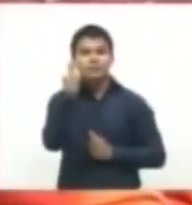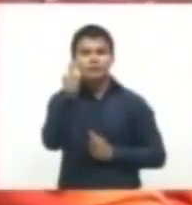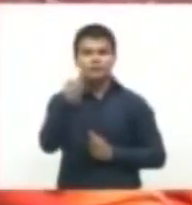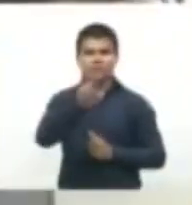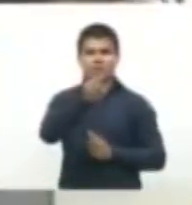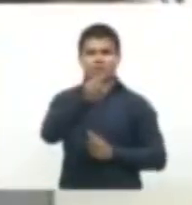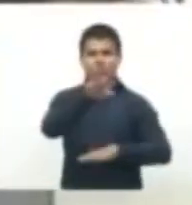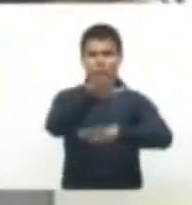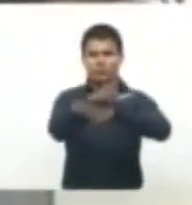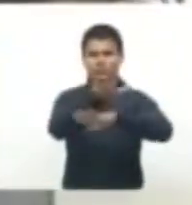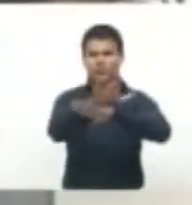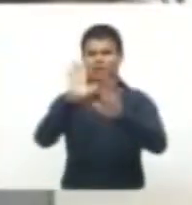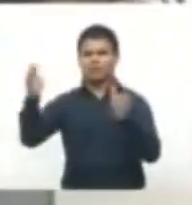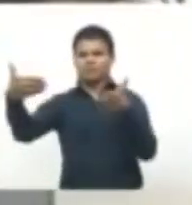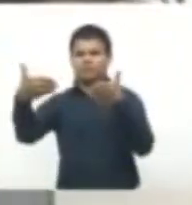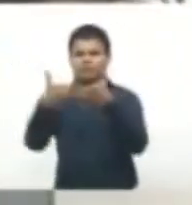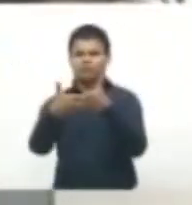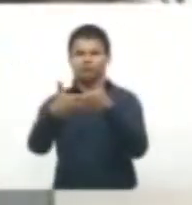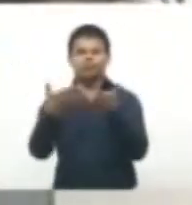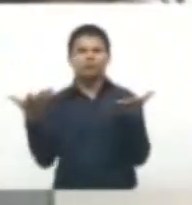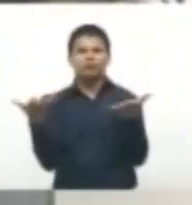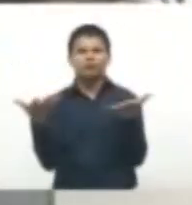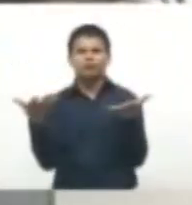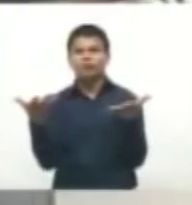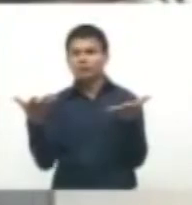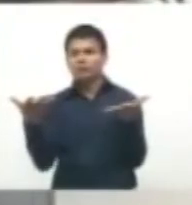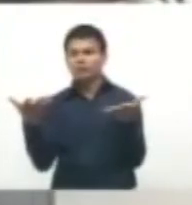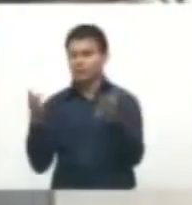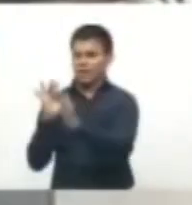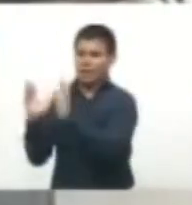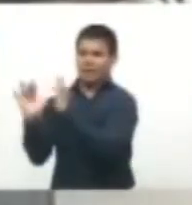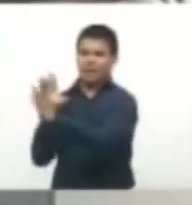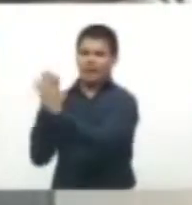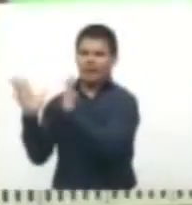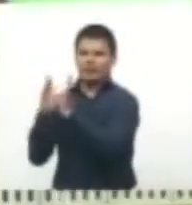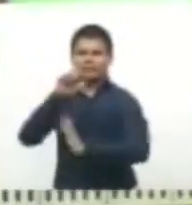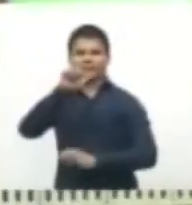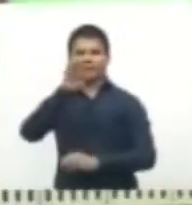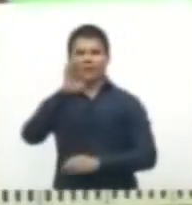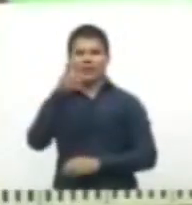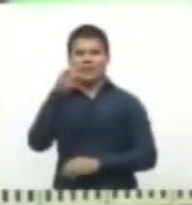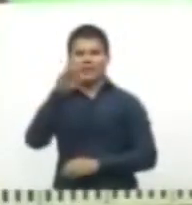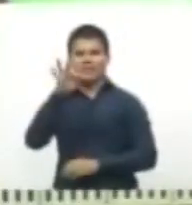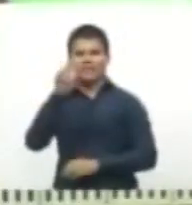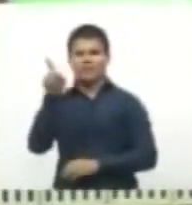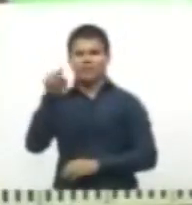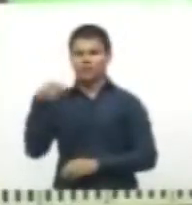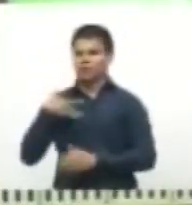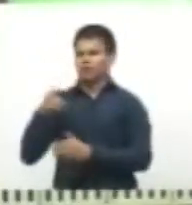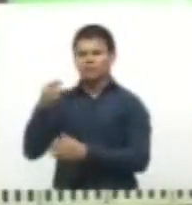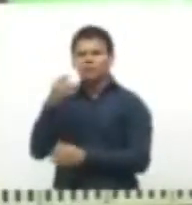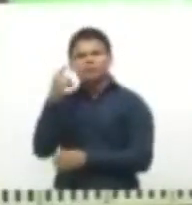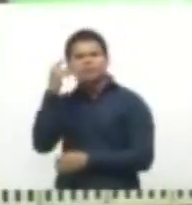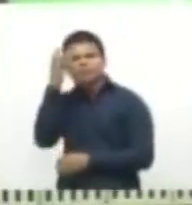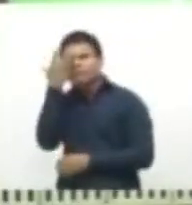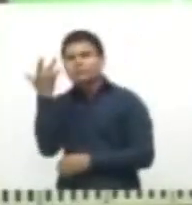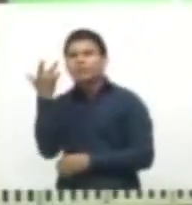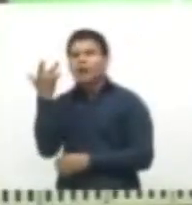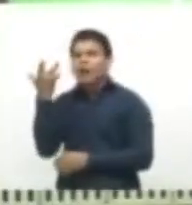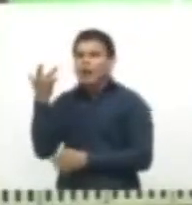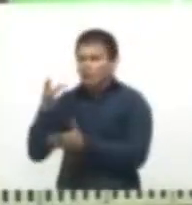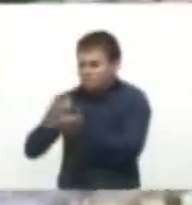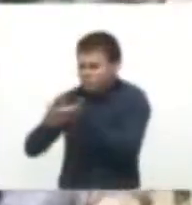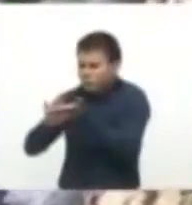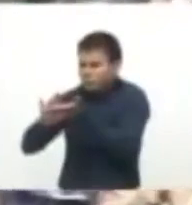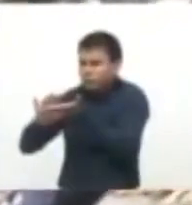de la tarde será cerrada la principal plaza de abastos de Cartagena. Durante 2 días se realizará una limpieza integral de la zona para descontaminarla